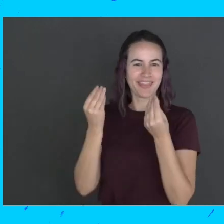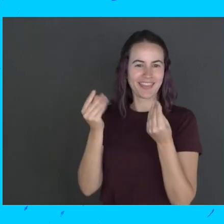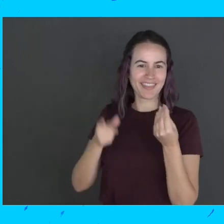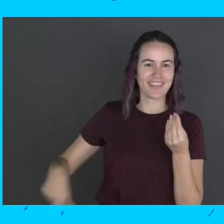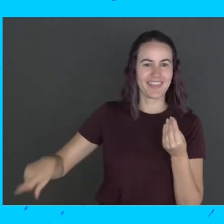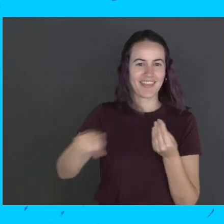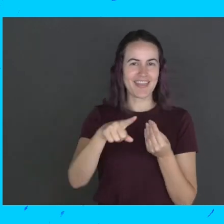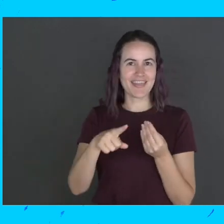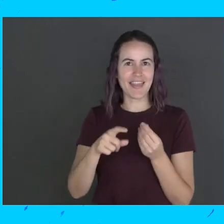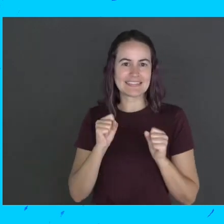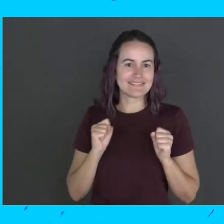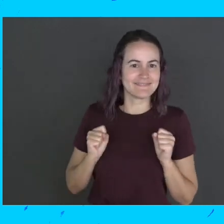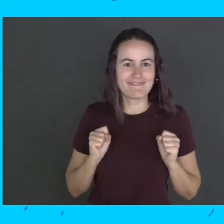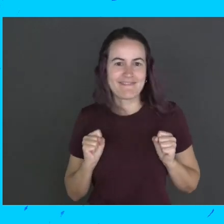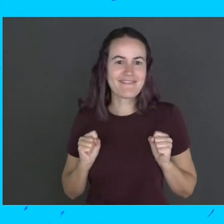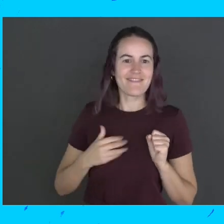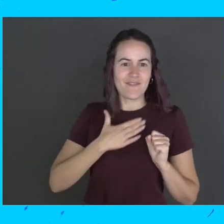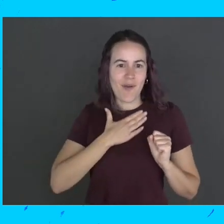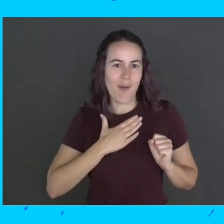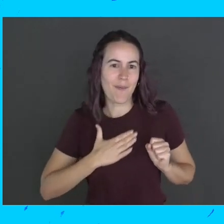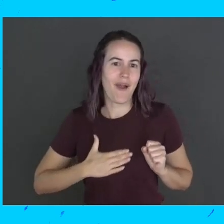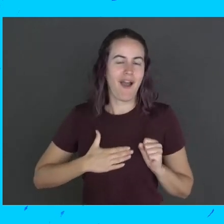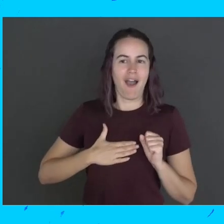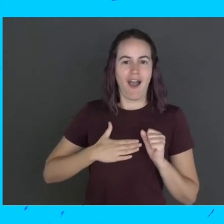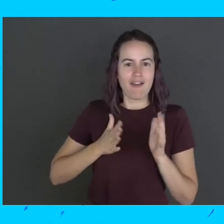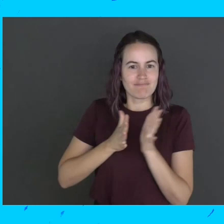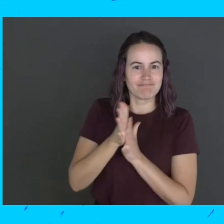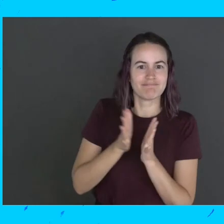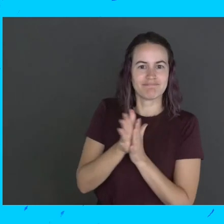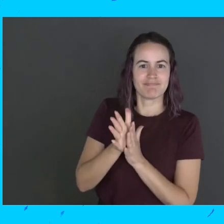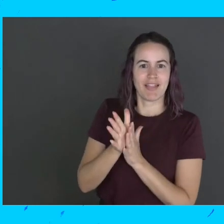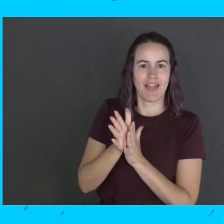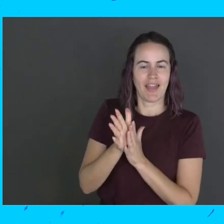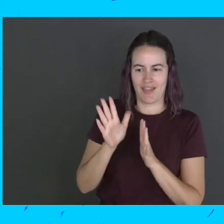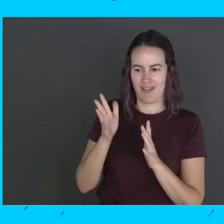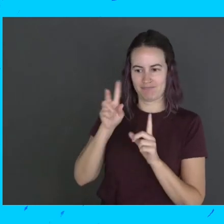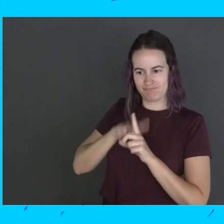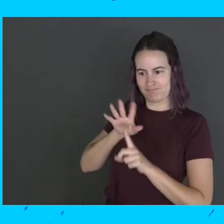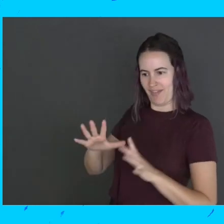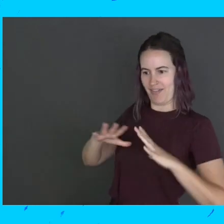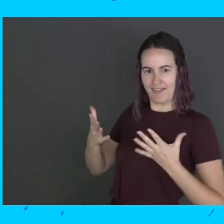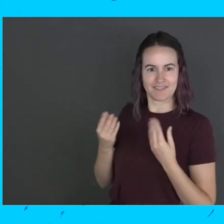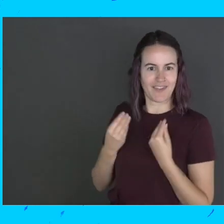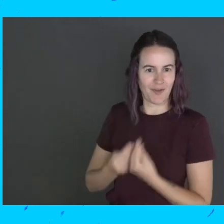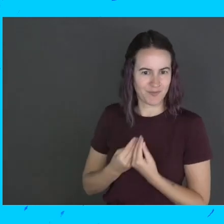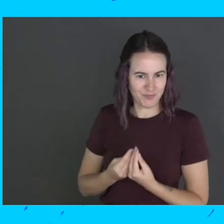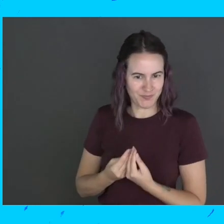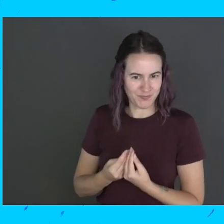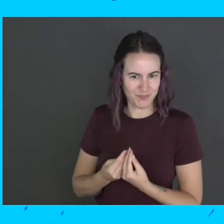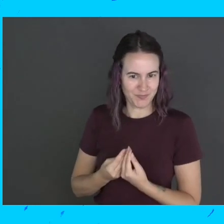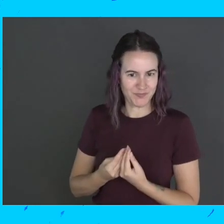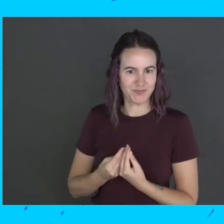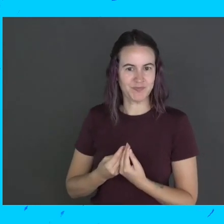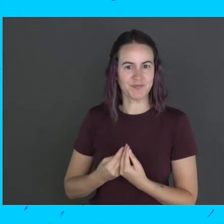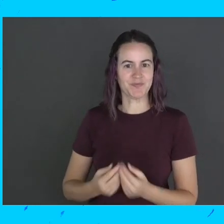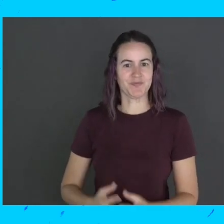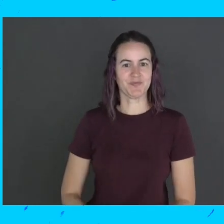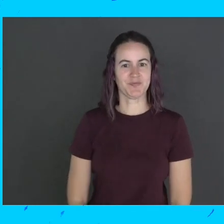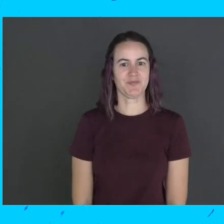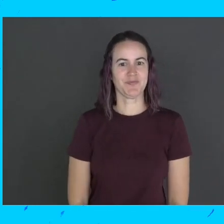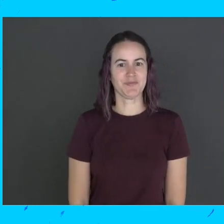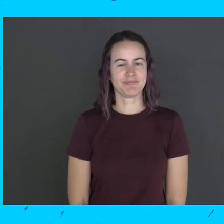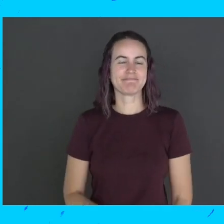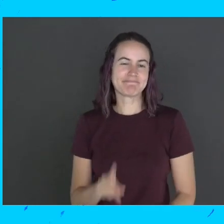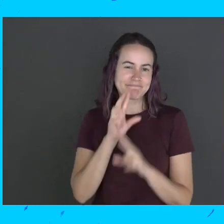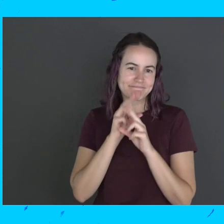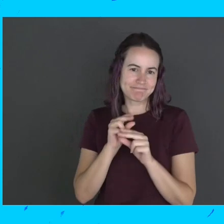Sí, sí es que la estrategia es bien implementada efectivamente y se incluyen y ponen al joven en el centro